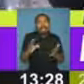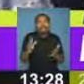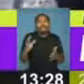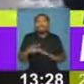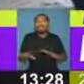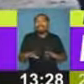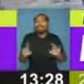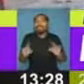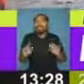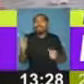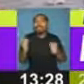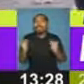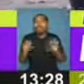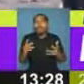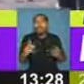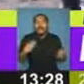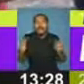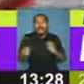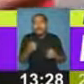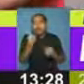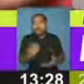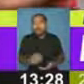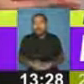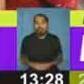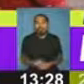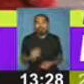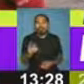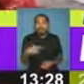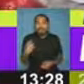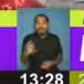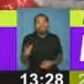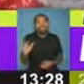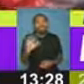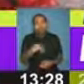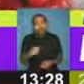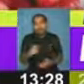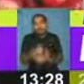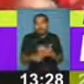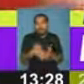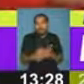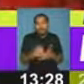produce miles de pobres todos los días. Necesitamos además fortalecer la institucionalidad